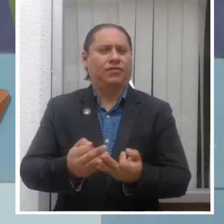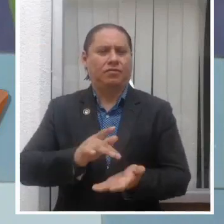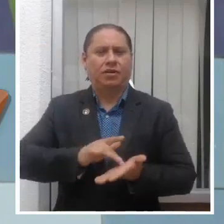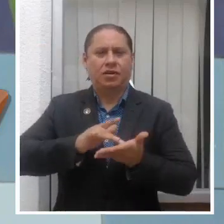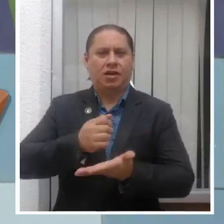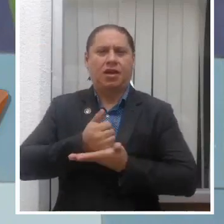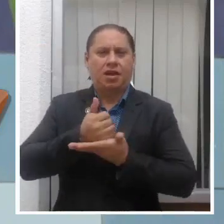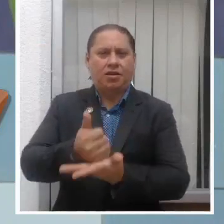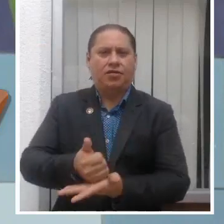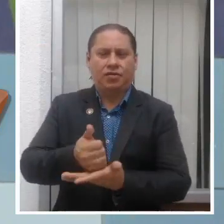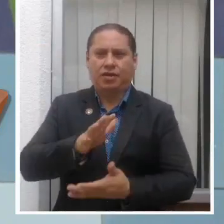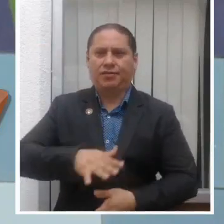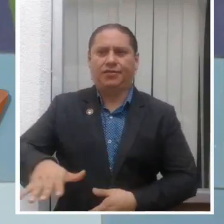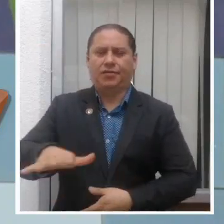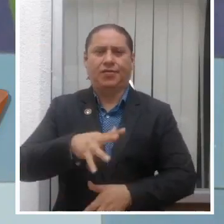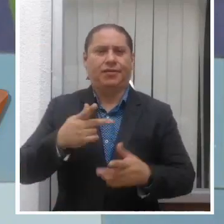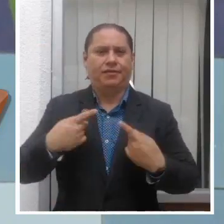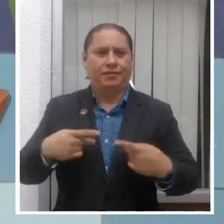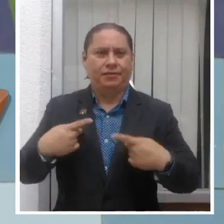los demás.